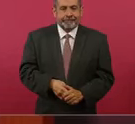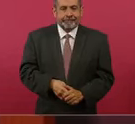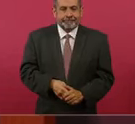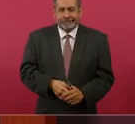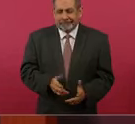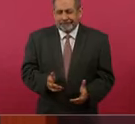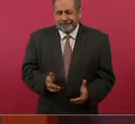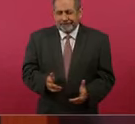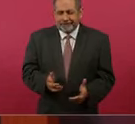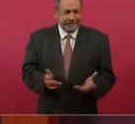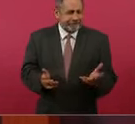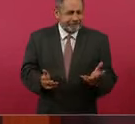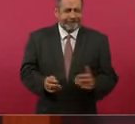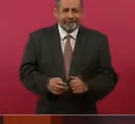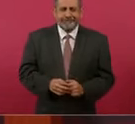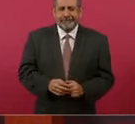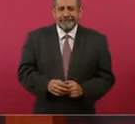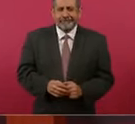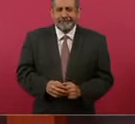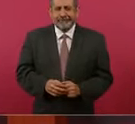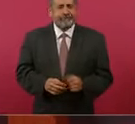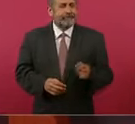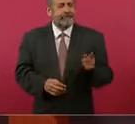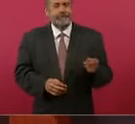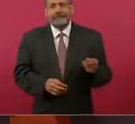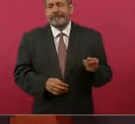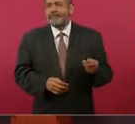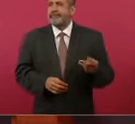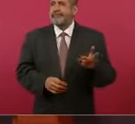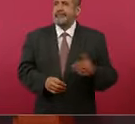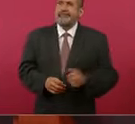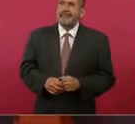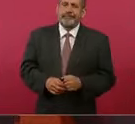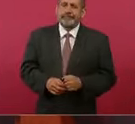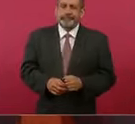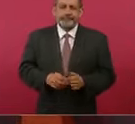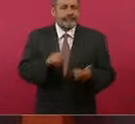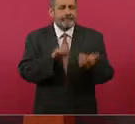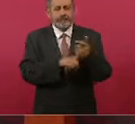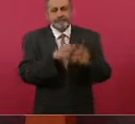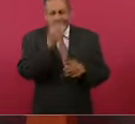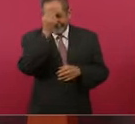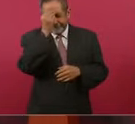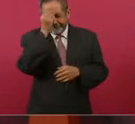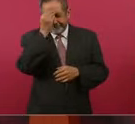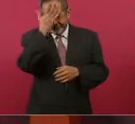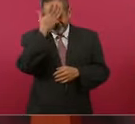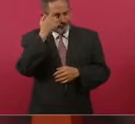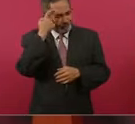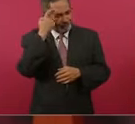O sea, porque es un asunto del pensamiento conservador.